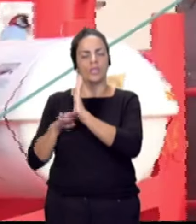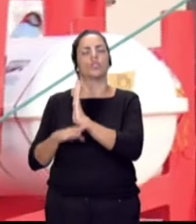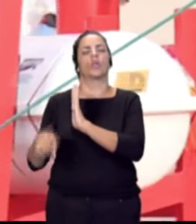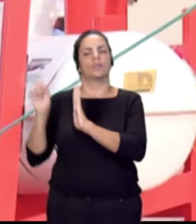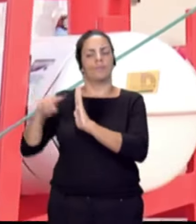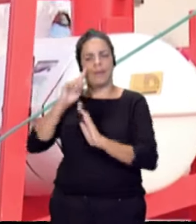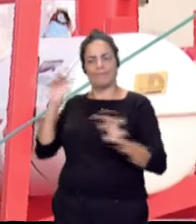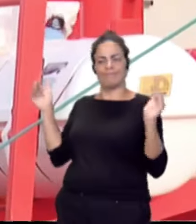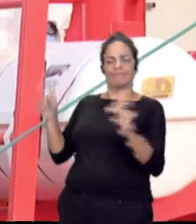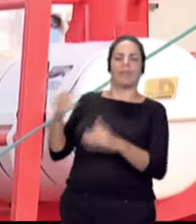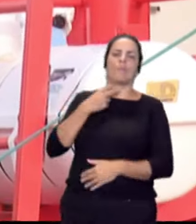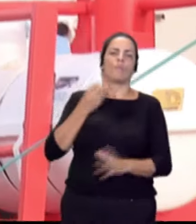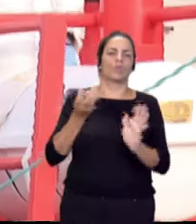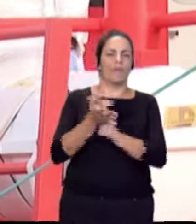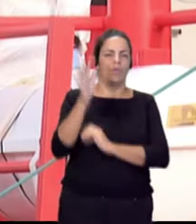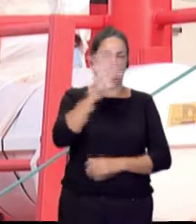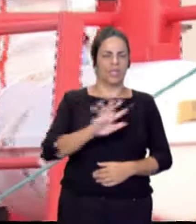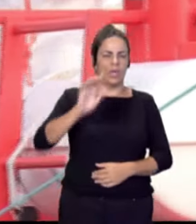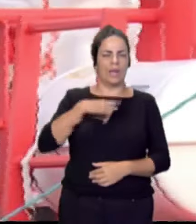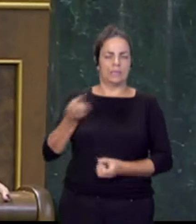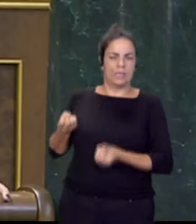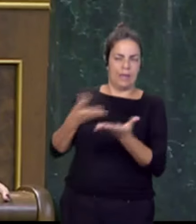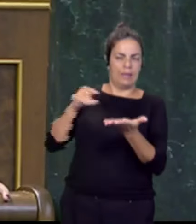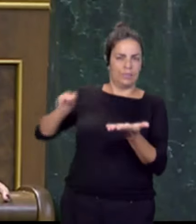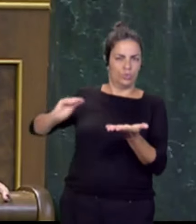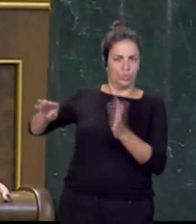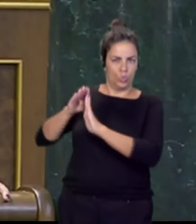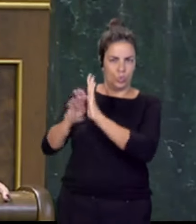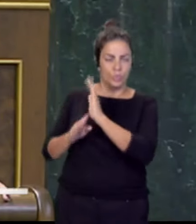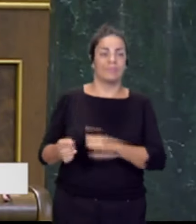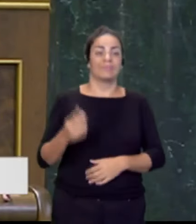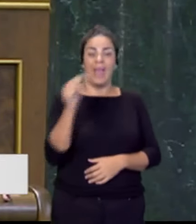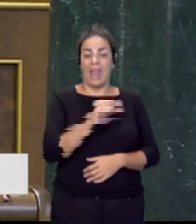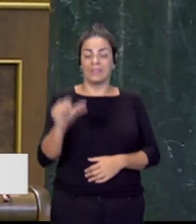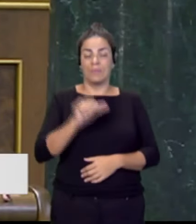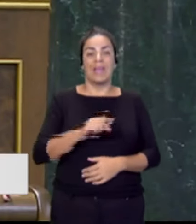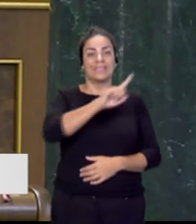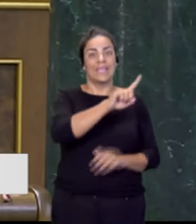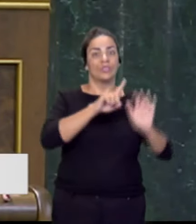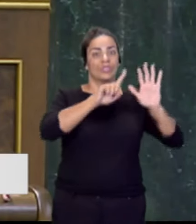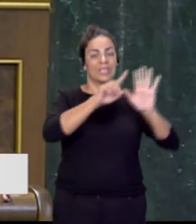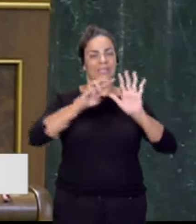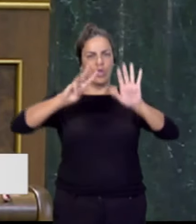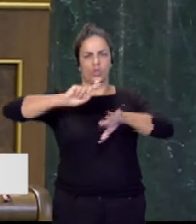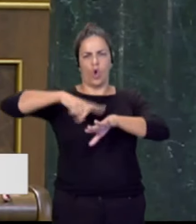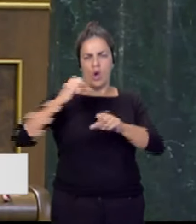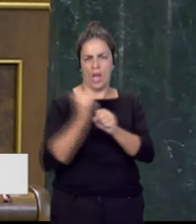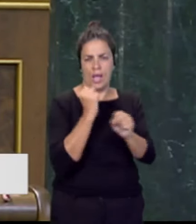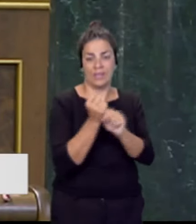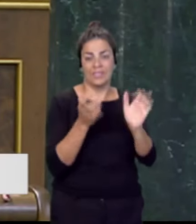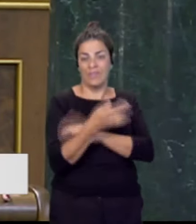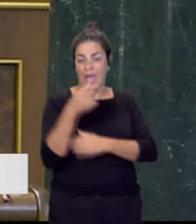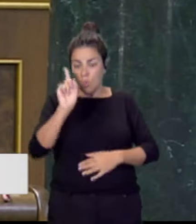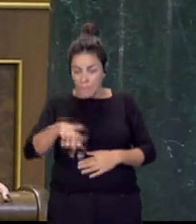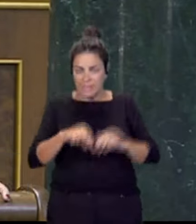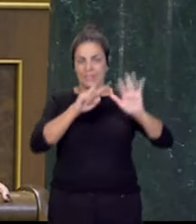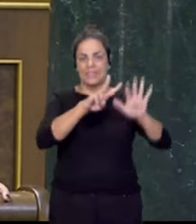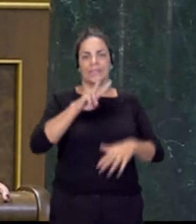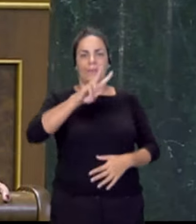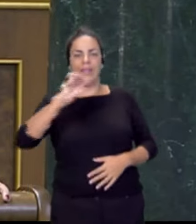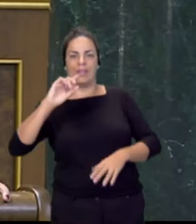foco la portavoz nacionalista. 168 horas semanales. 720 horas al mes en guardamares